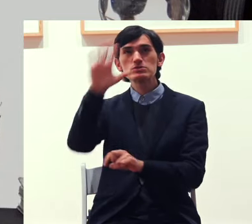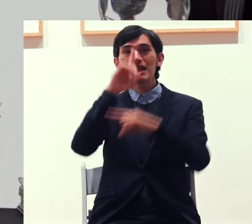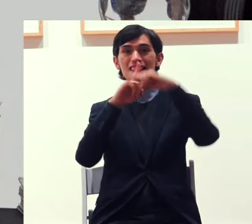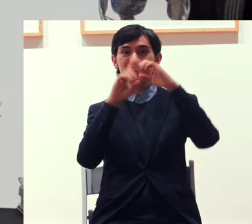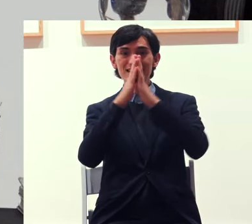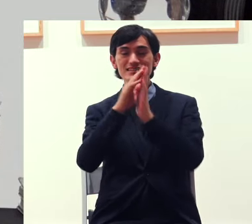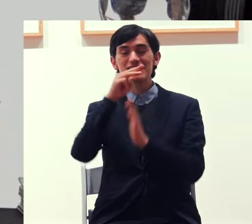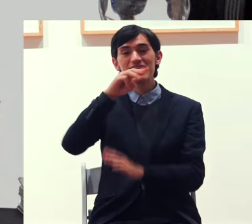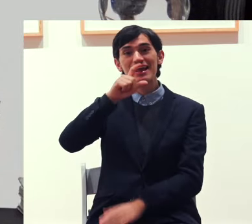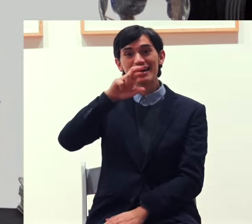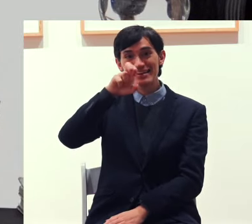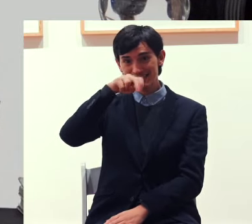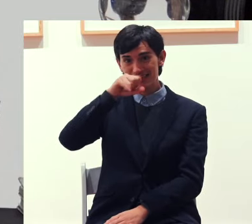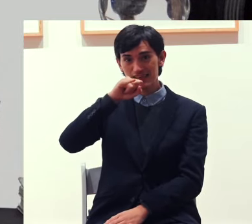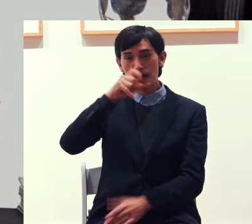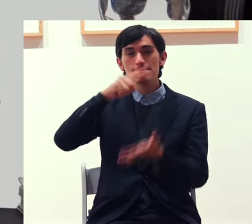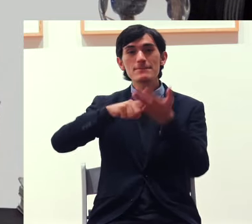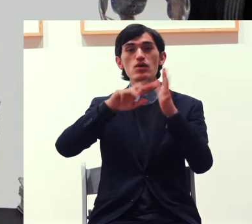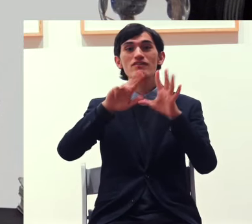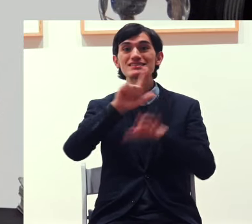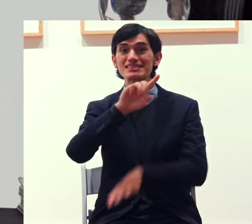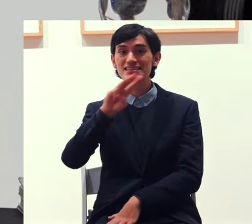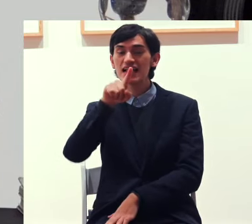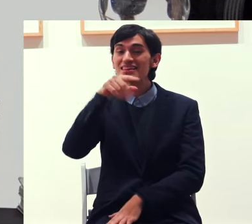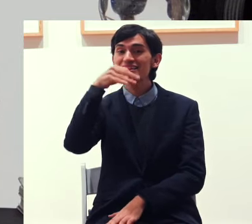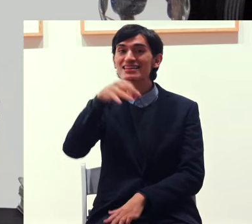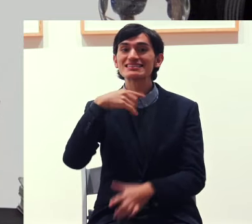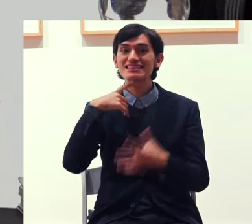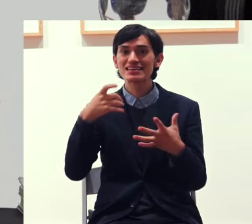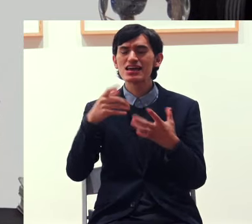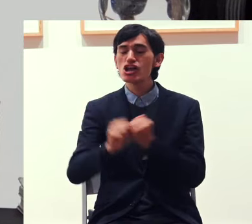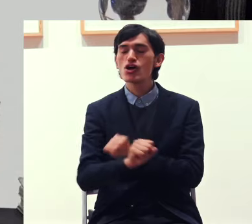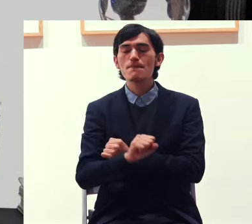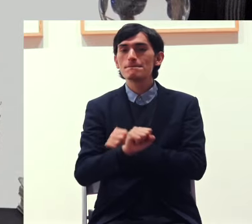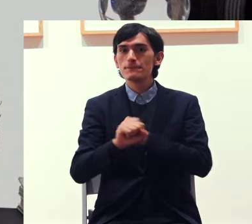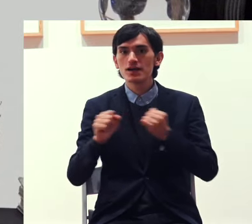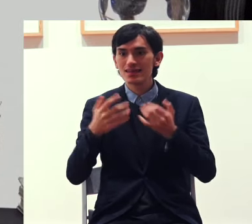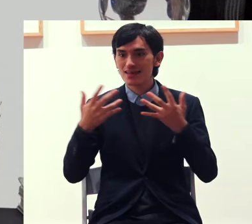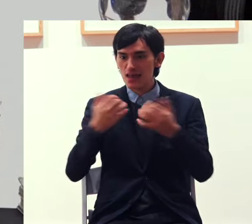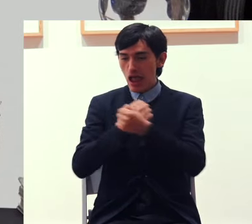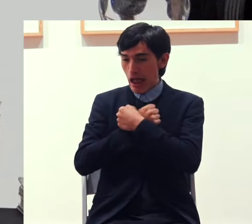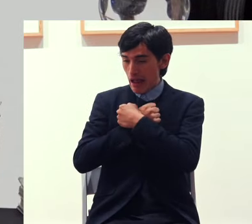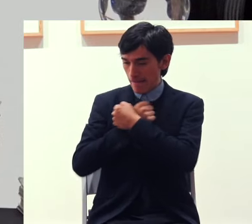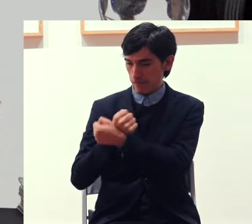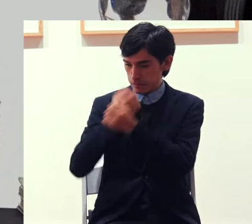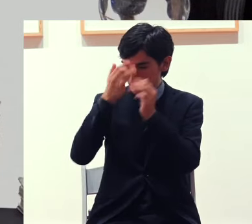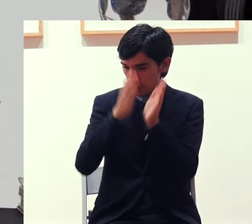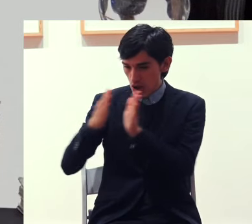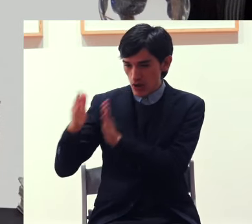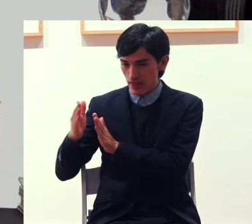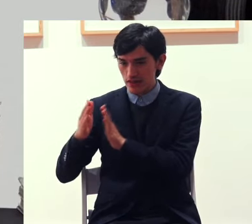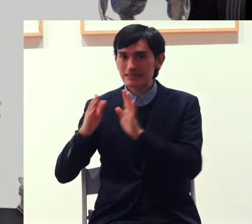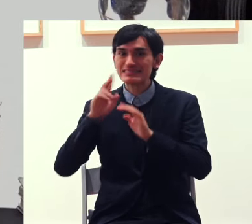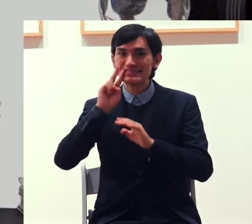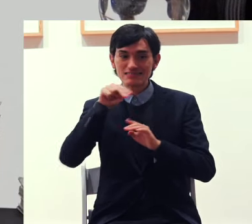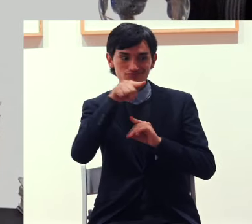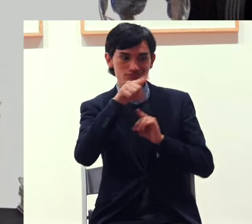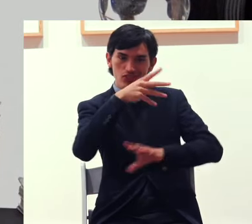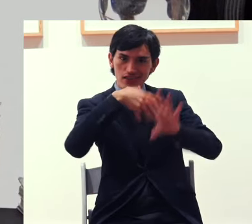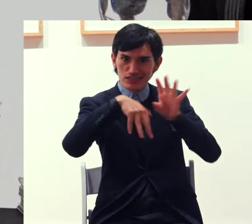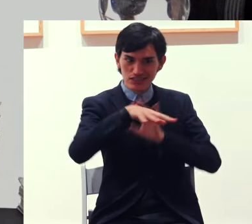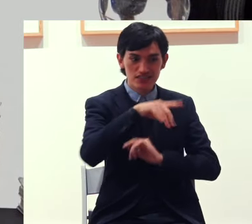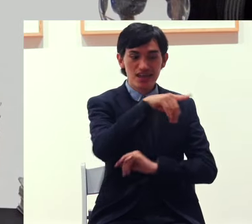de la fachada de la Iglesia del Redentor en Venecia, de 1973, dice: «No es posible un auténtico amor del orden sin